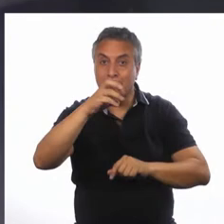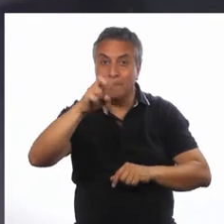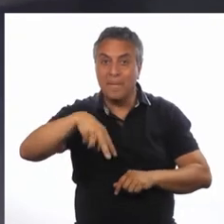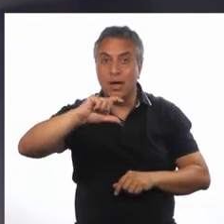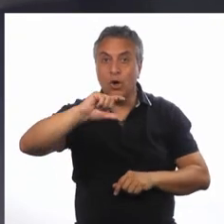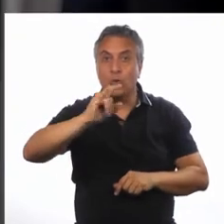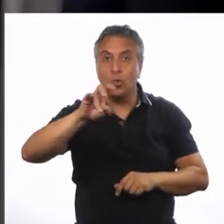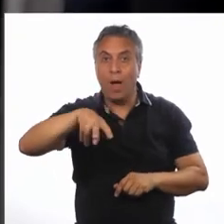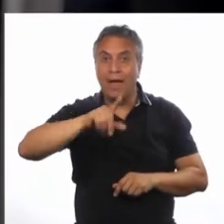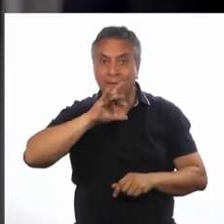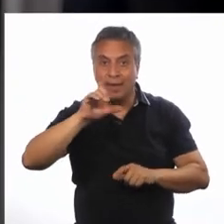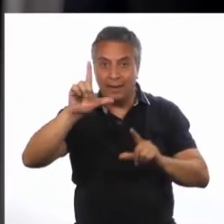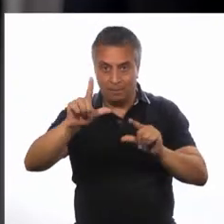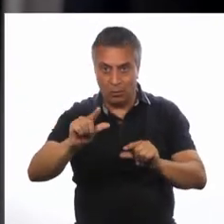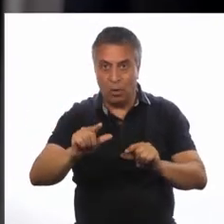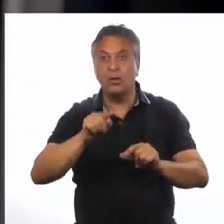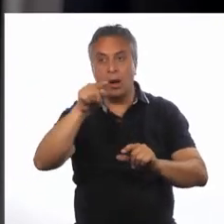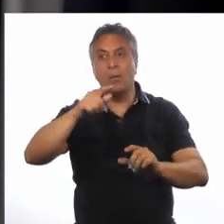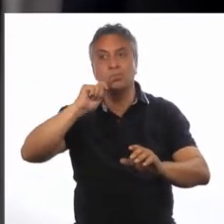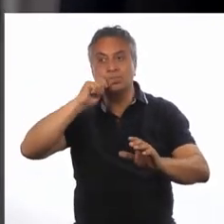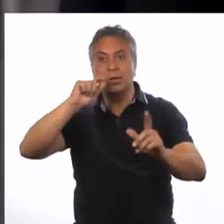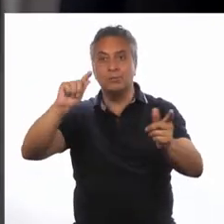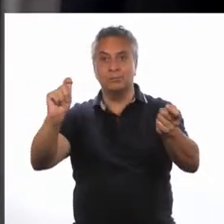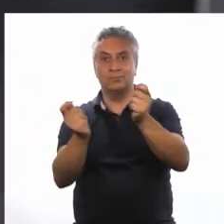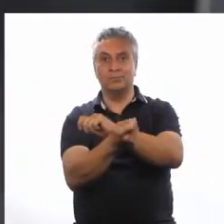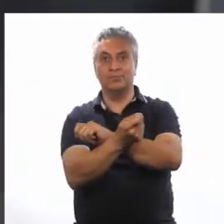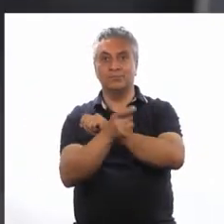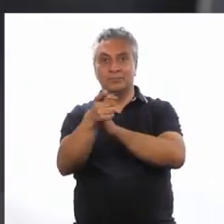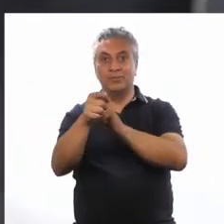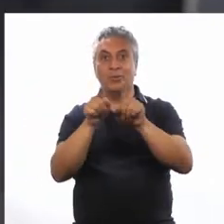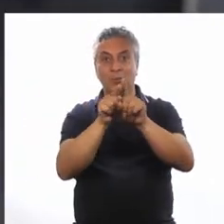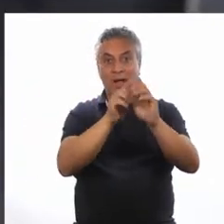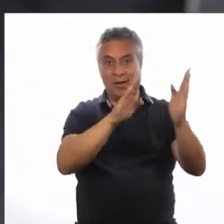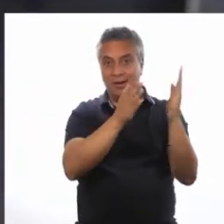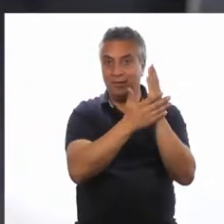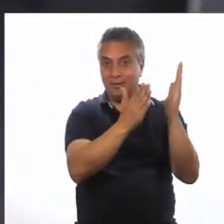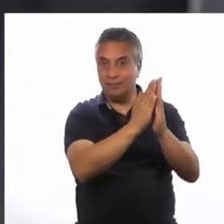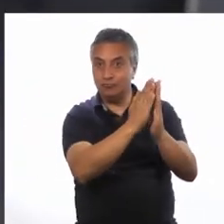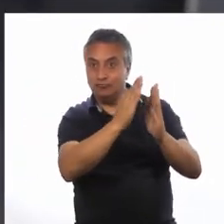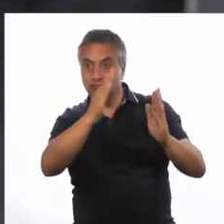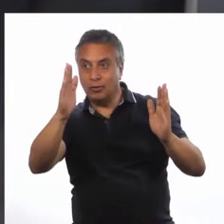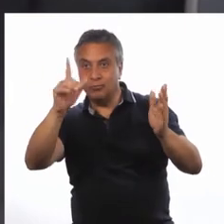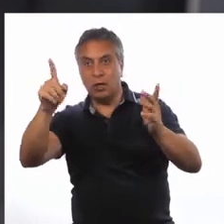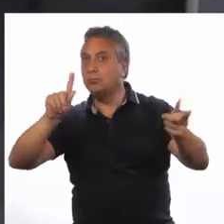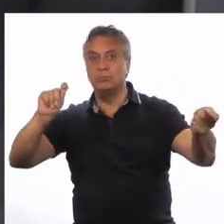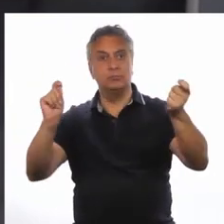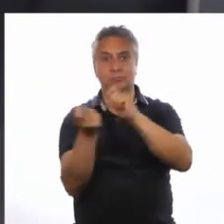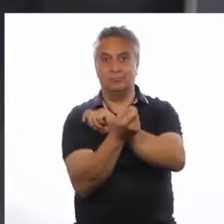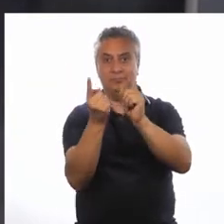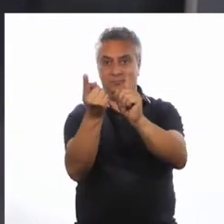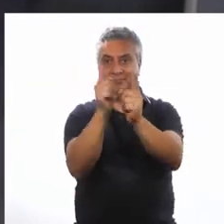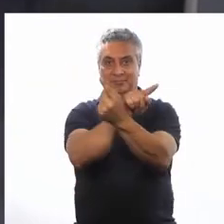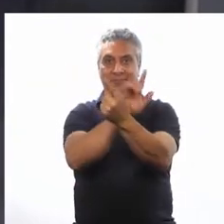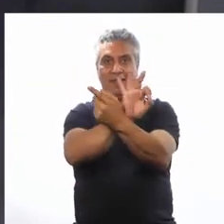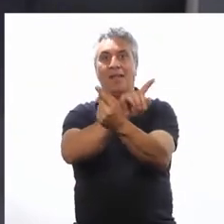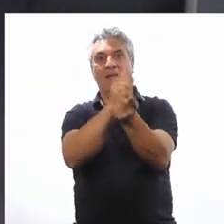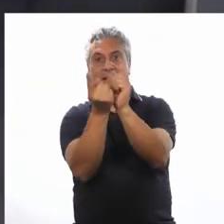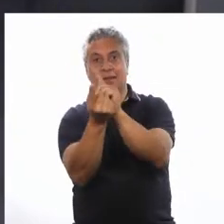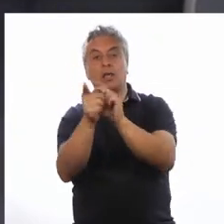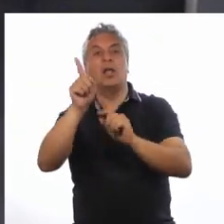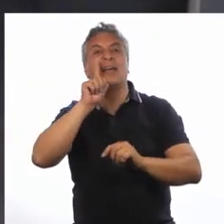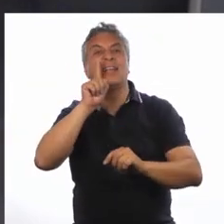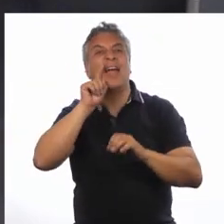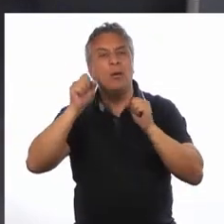un lado iluminado. Pero es al contrario a cuando vimos el cuarto creciente, en el cual veíamos invertidos estos lados. ¿Quiénes pueden observar esta